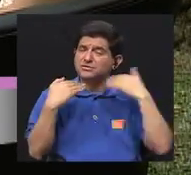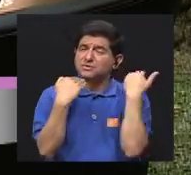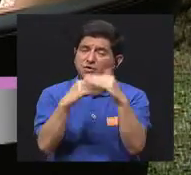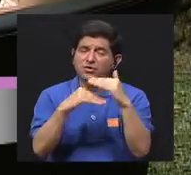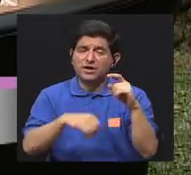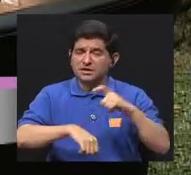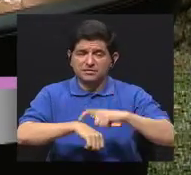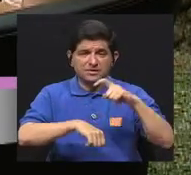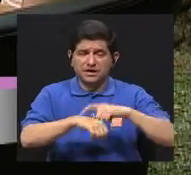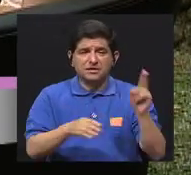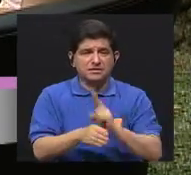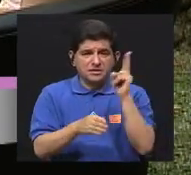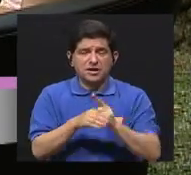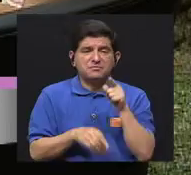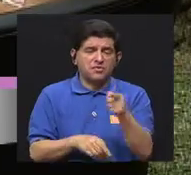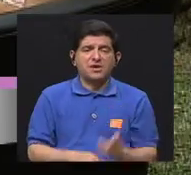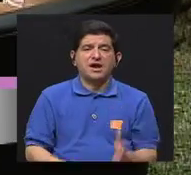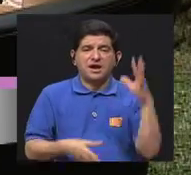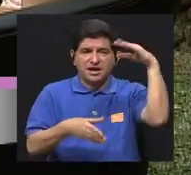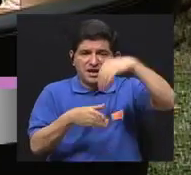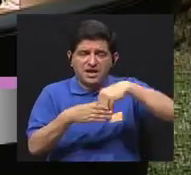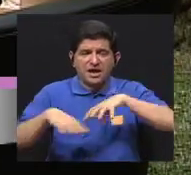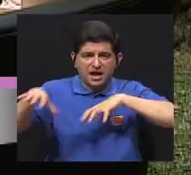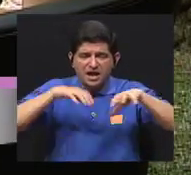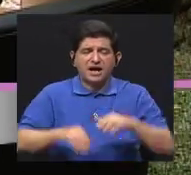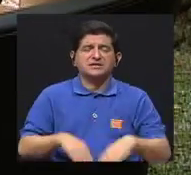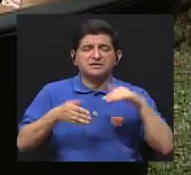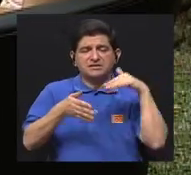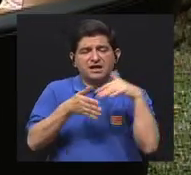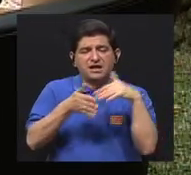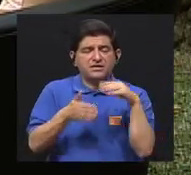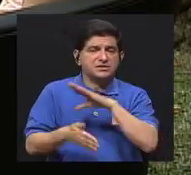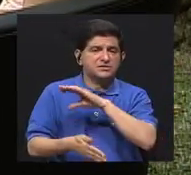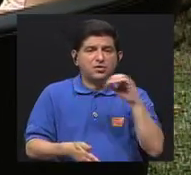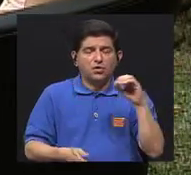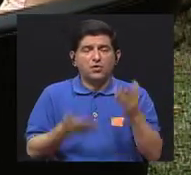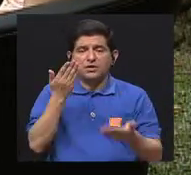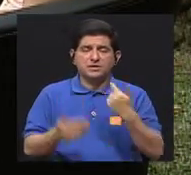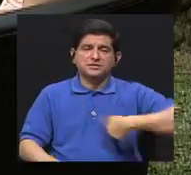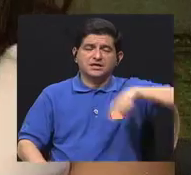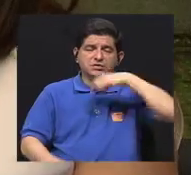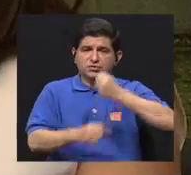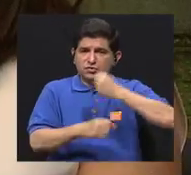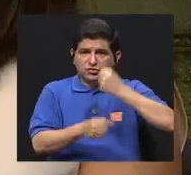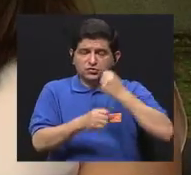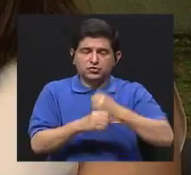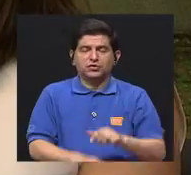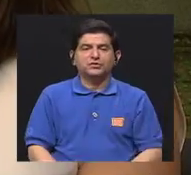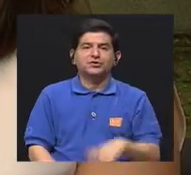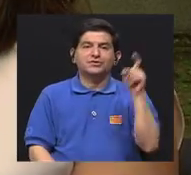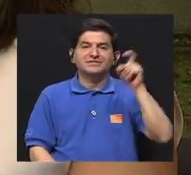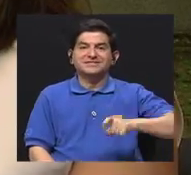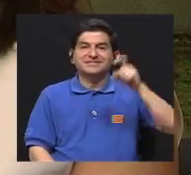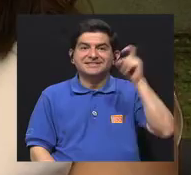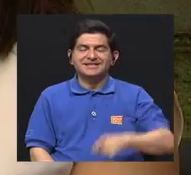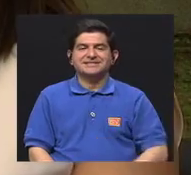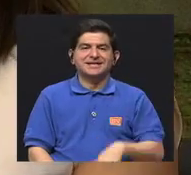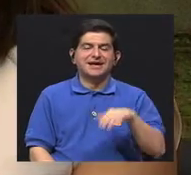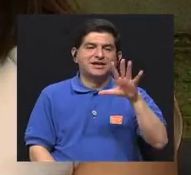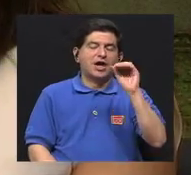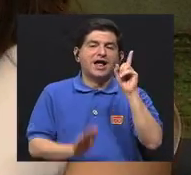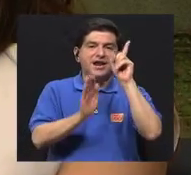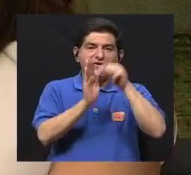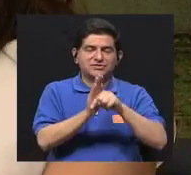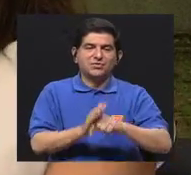su uso, sea porque está integrado dentro de las actividades académicas o porque es nuestro trabajo, deberíamos tomarnos cada